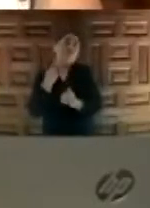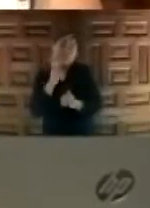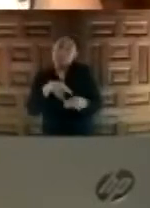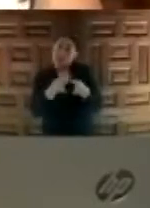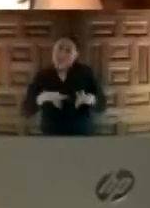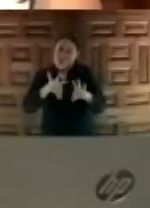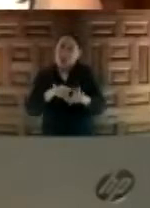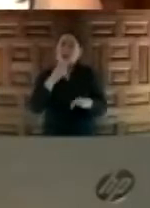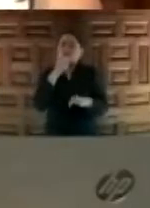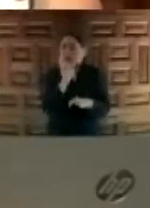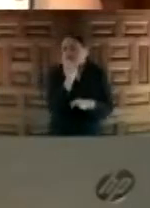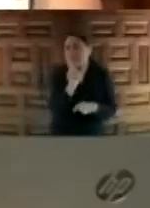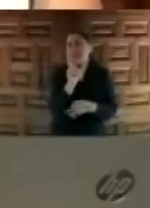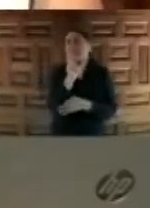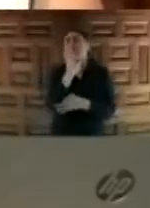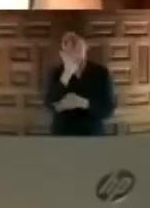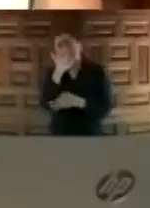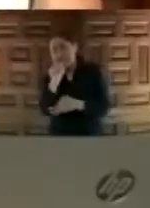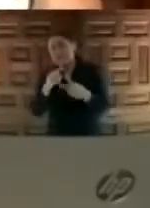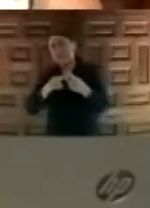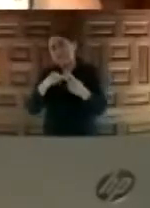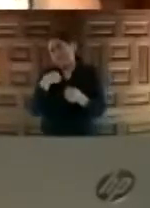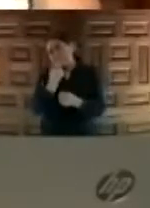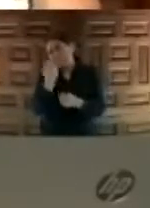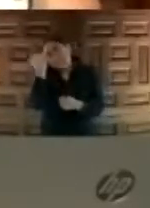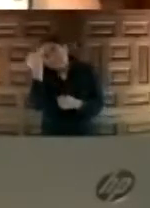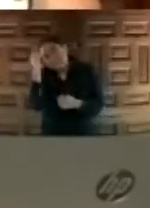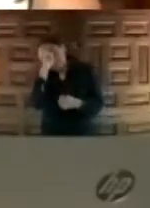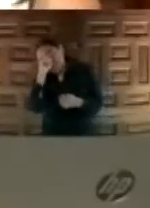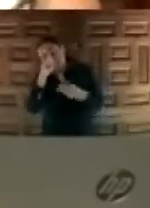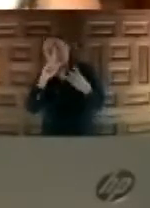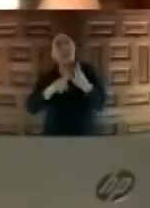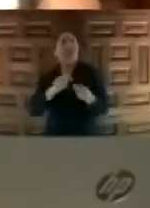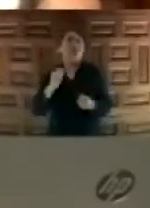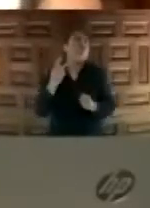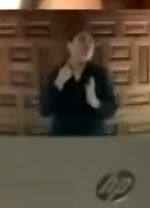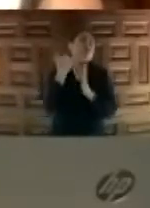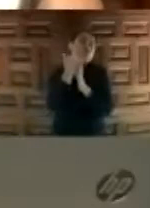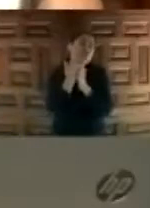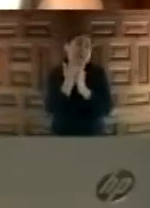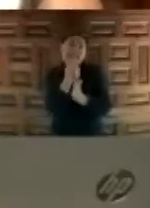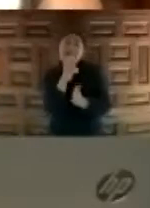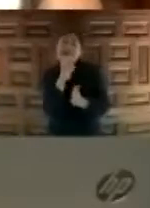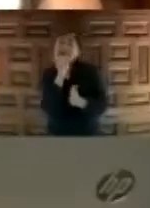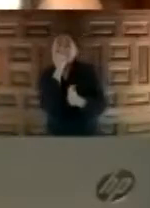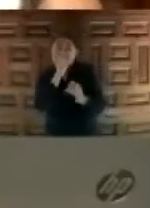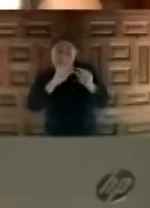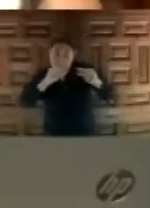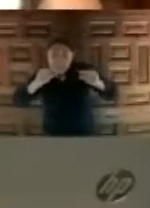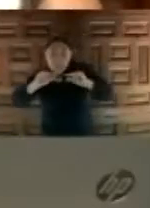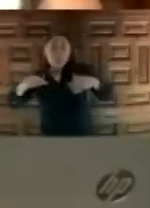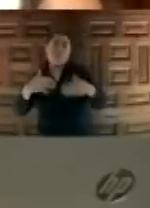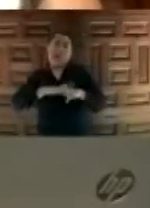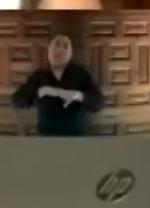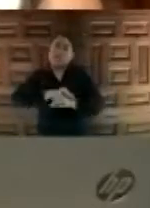dice fines, criterios y políticas, creo que es una veta clarísima. Yo